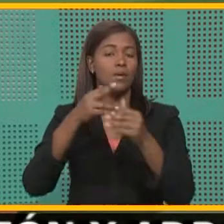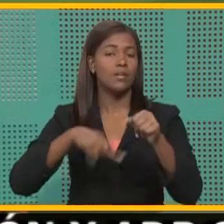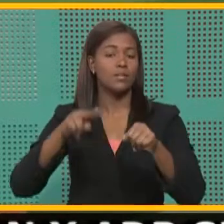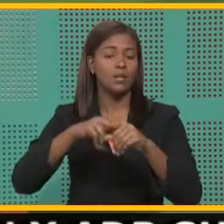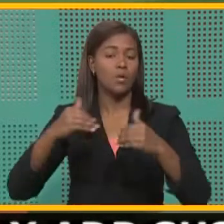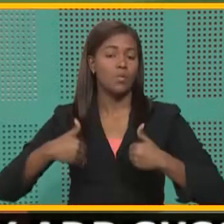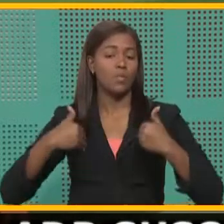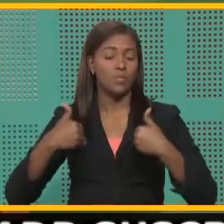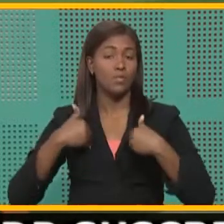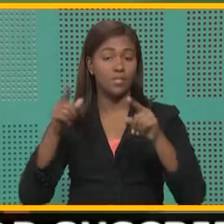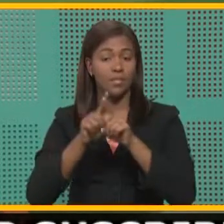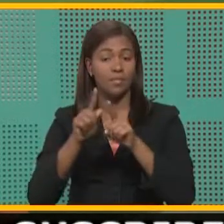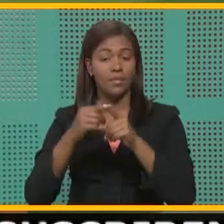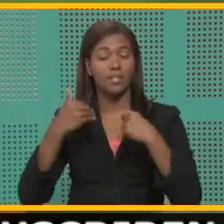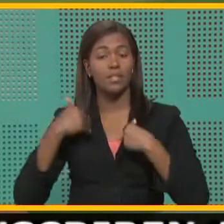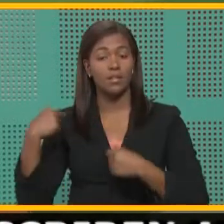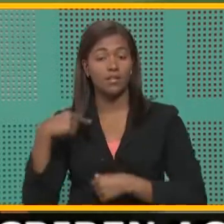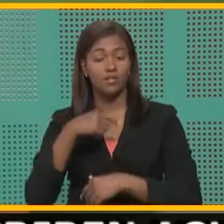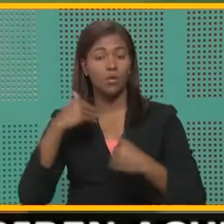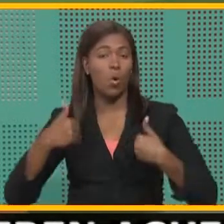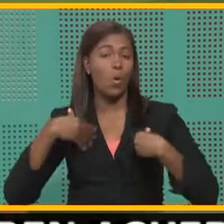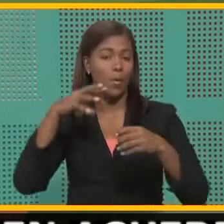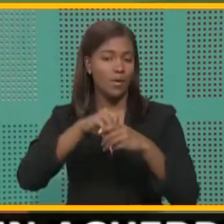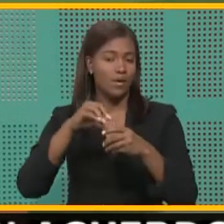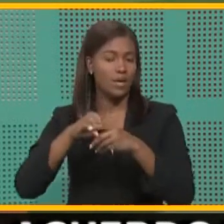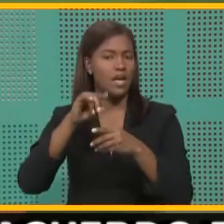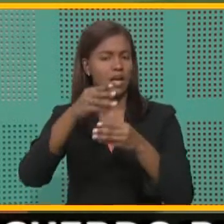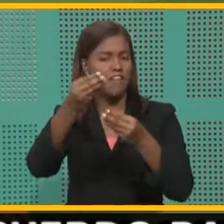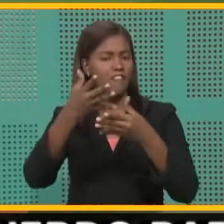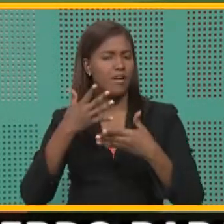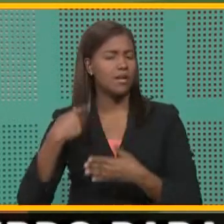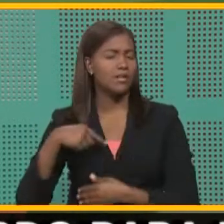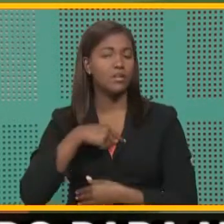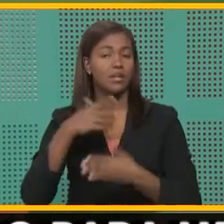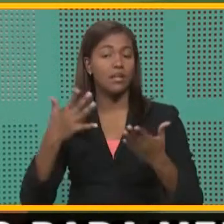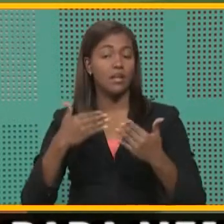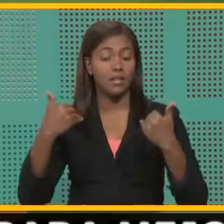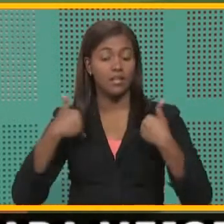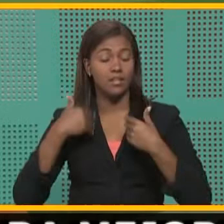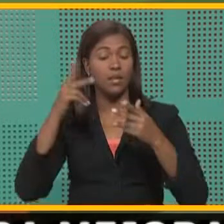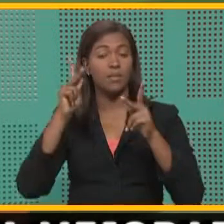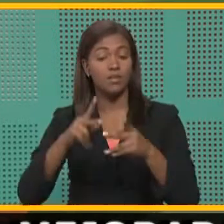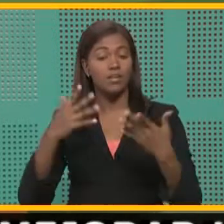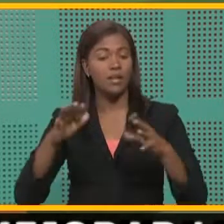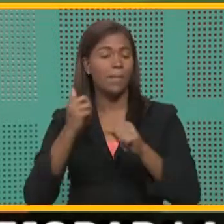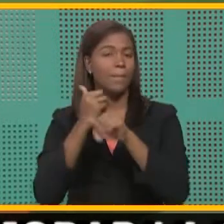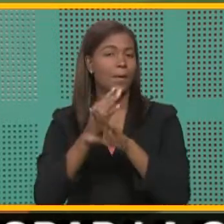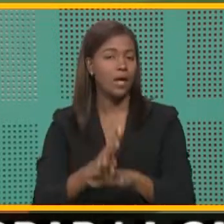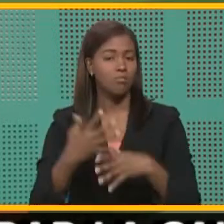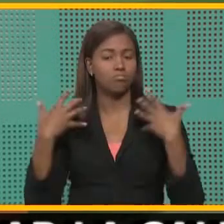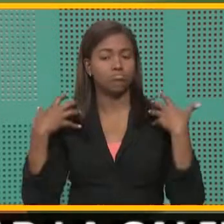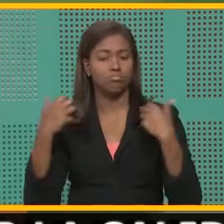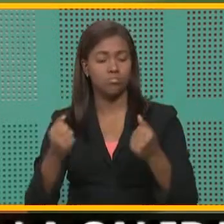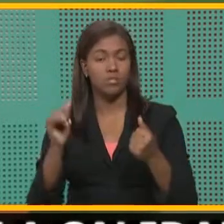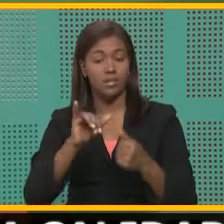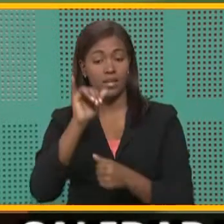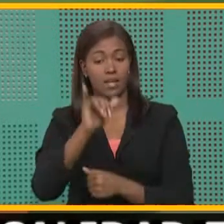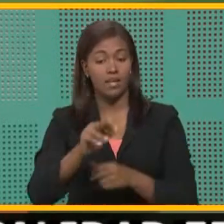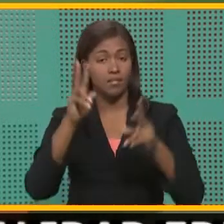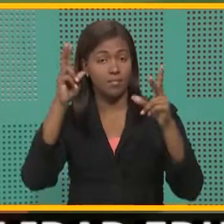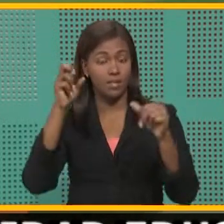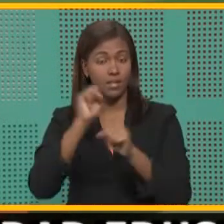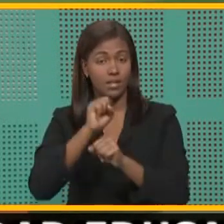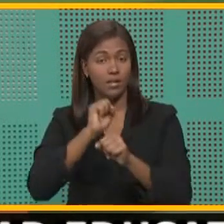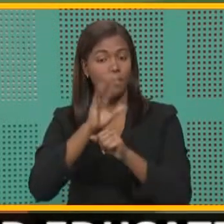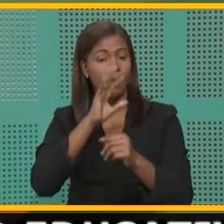Juventud, también tenemos otros jóvenes participando. Eso nos está diciendo que hay gente preparada, empoderada y que este plan